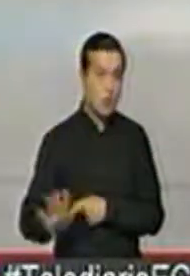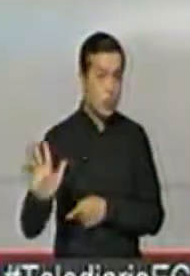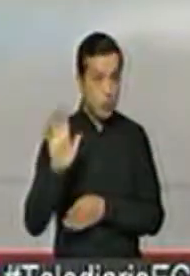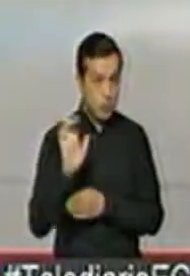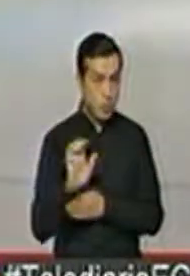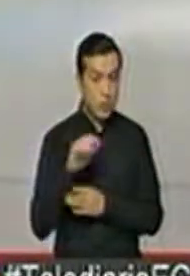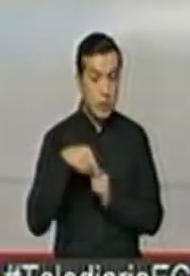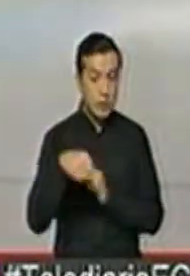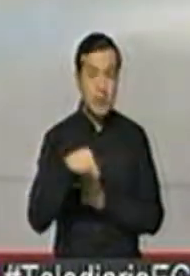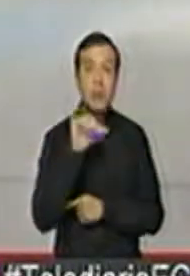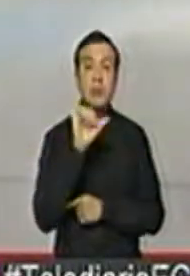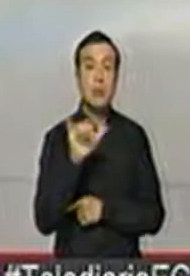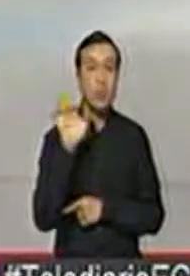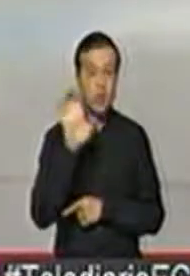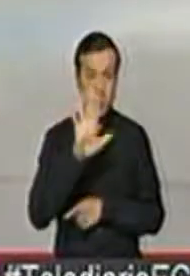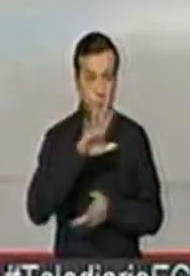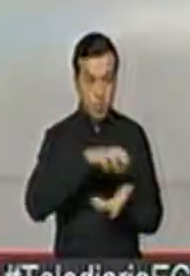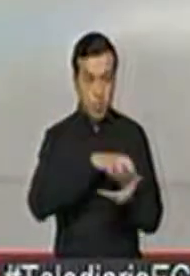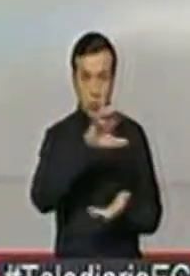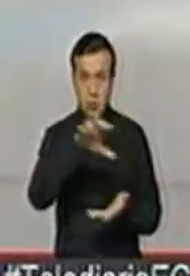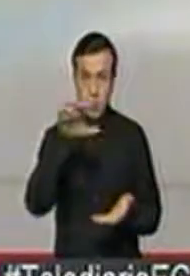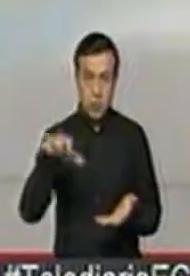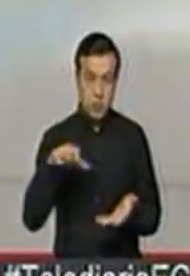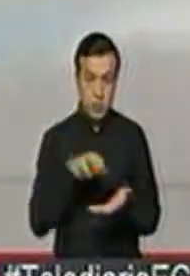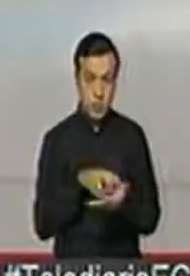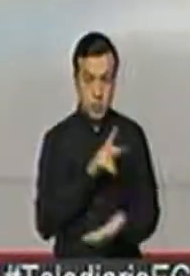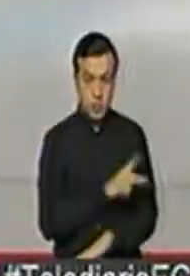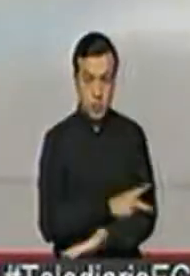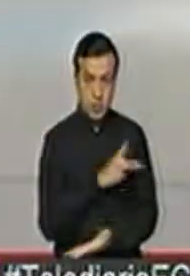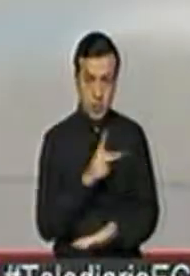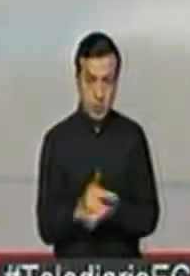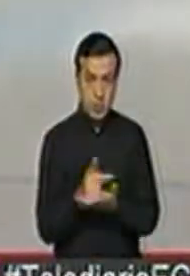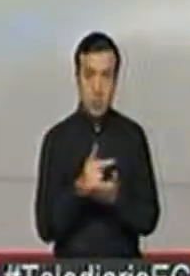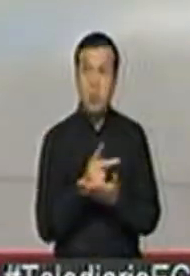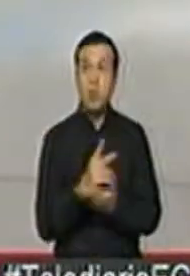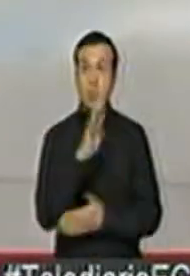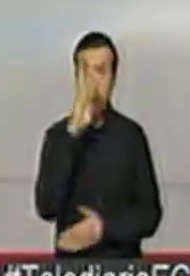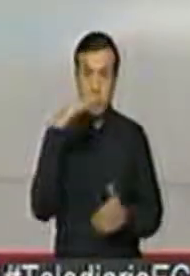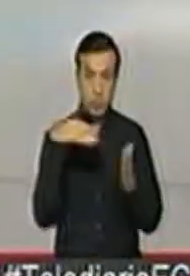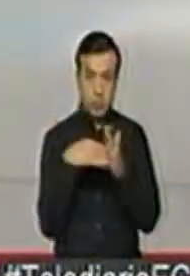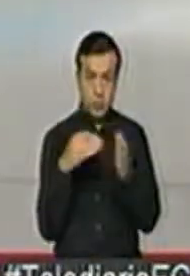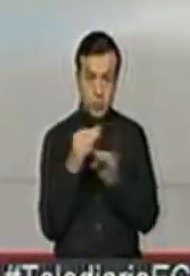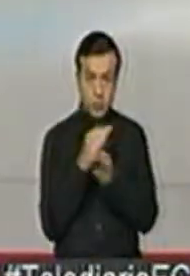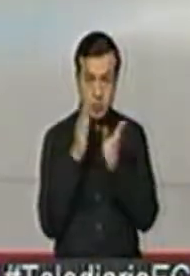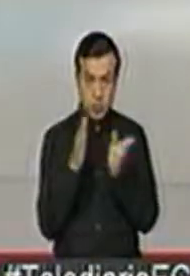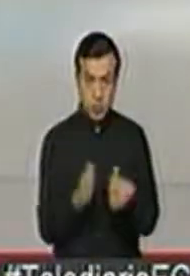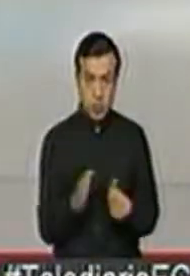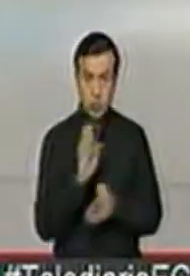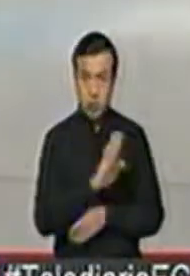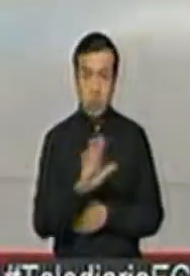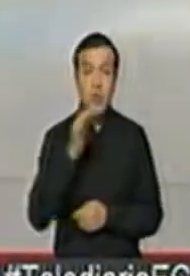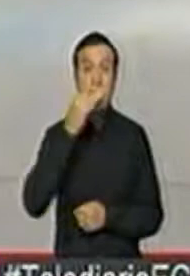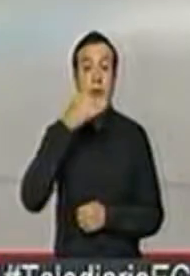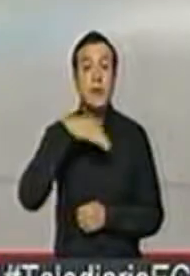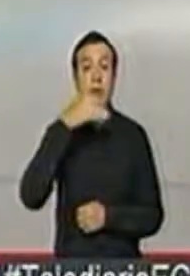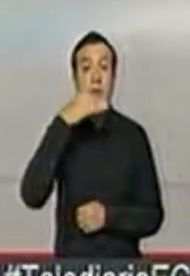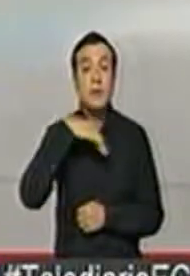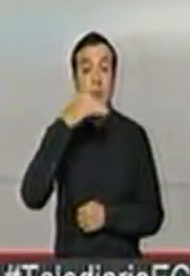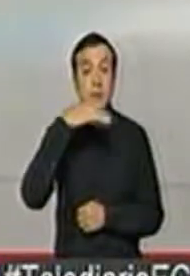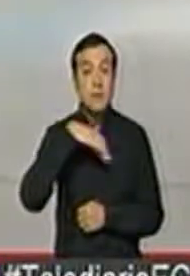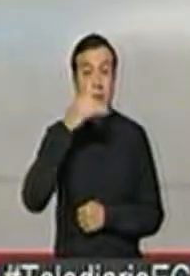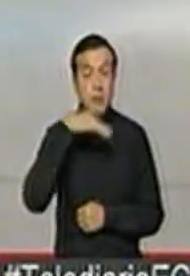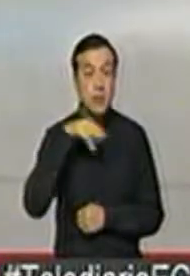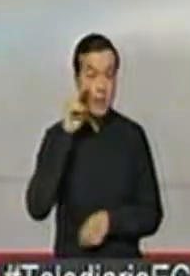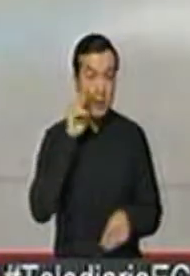Este sábado es a nivel provincial en Pichincha. De los 4,000 funcionarios que rindieron el examen, que se hace